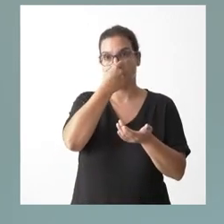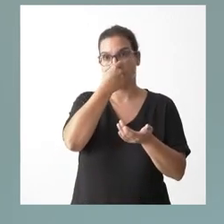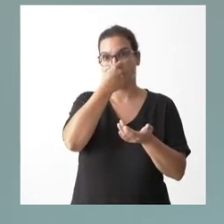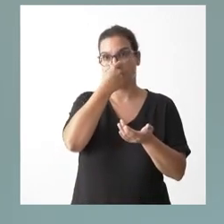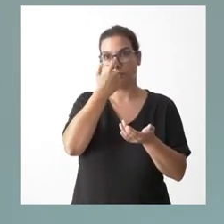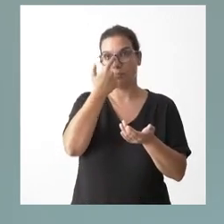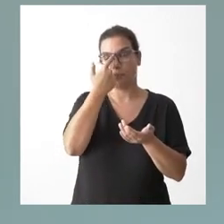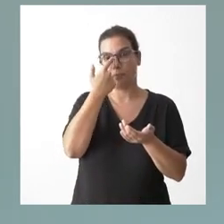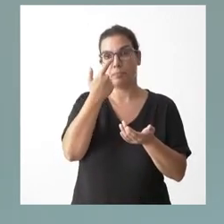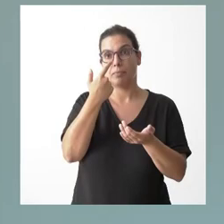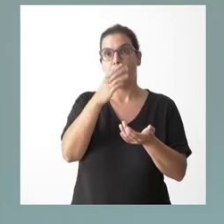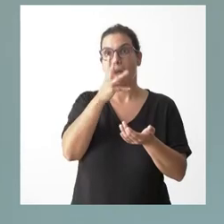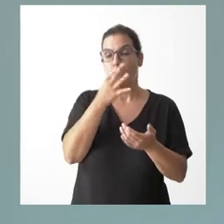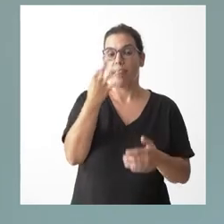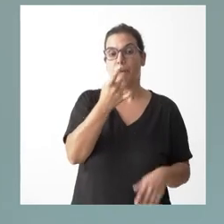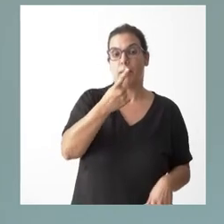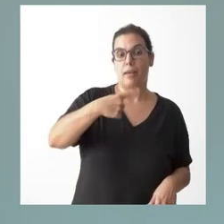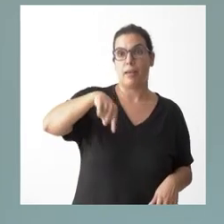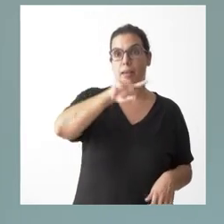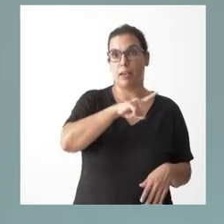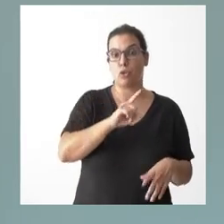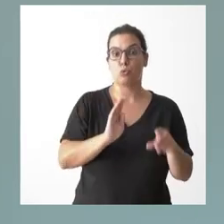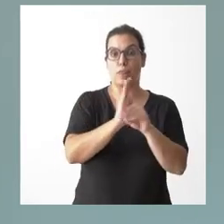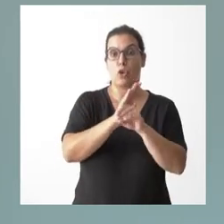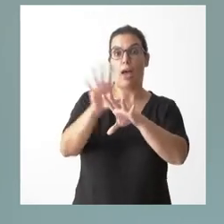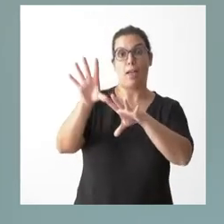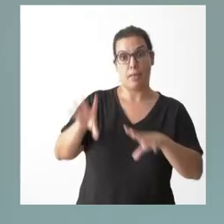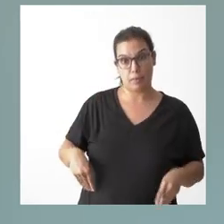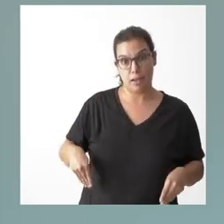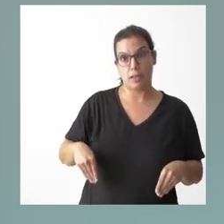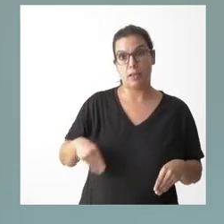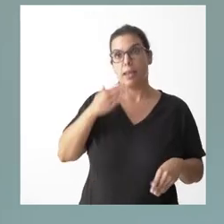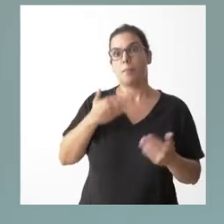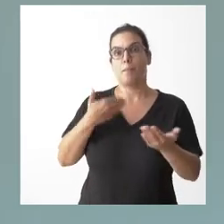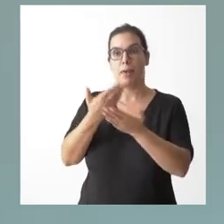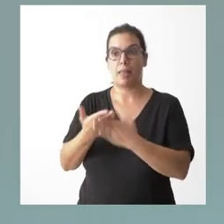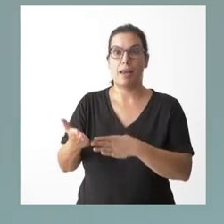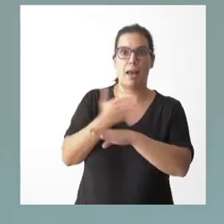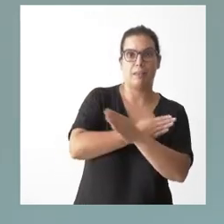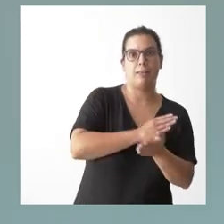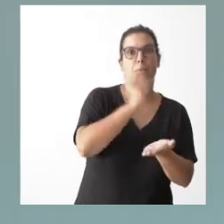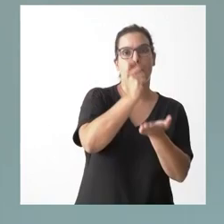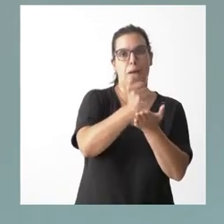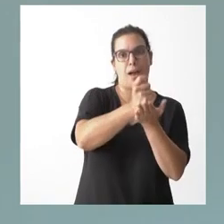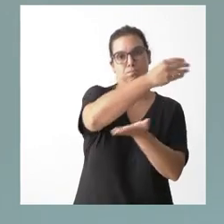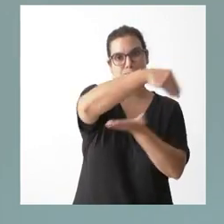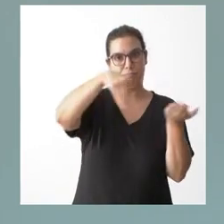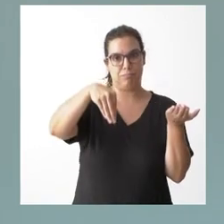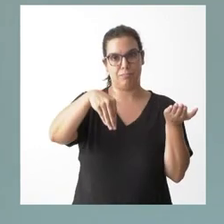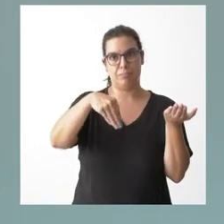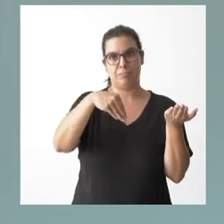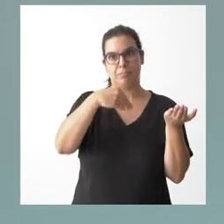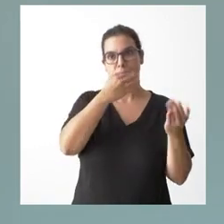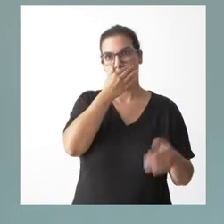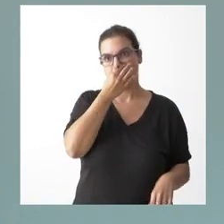Junta, tienen que cada centro aceptar esta subvención y solicitar el anticipo de cada una de las